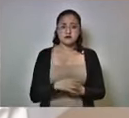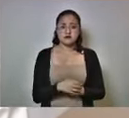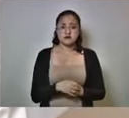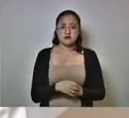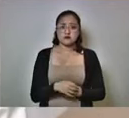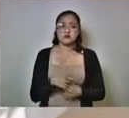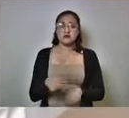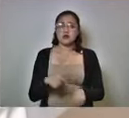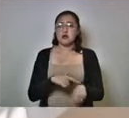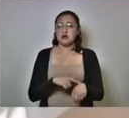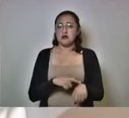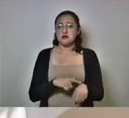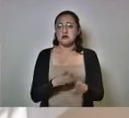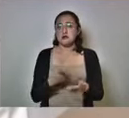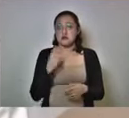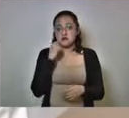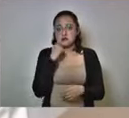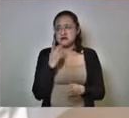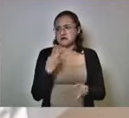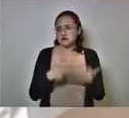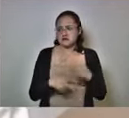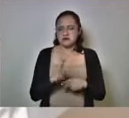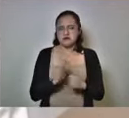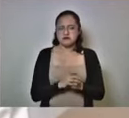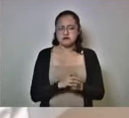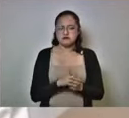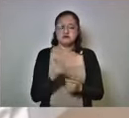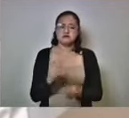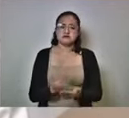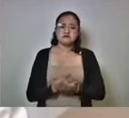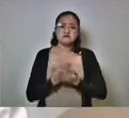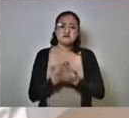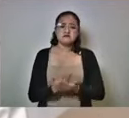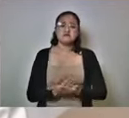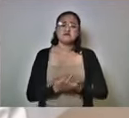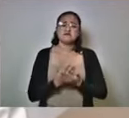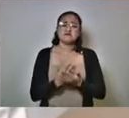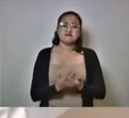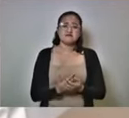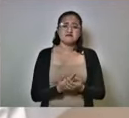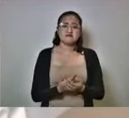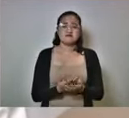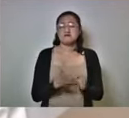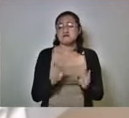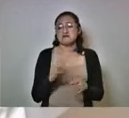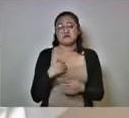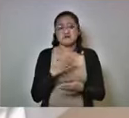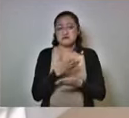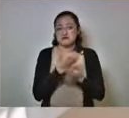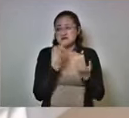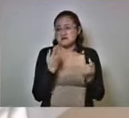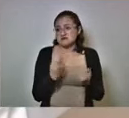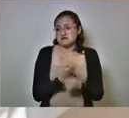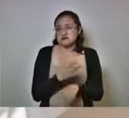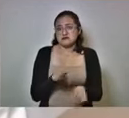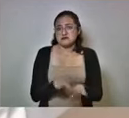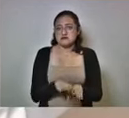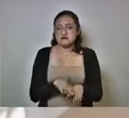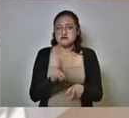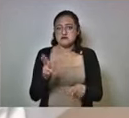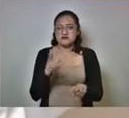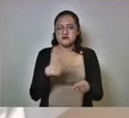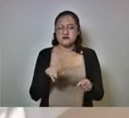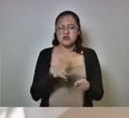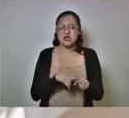esa hora se vino, porque estaba ahí en la recepción, no sé en qué condiciones, de un hospital